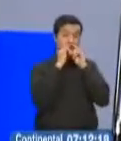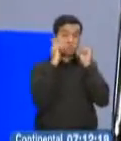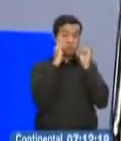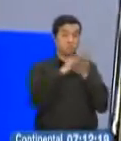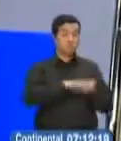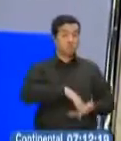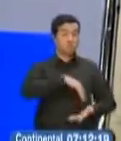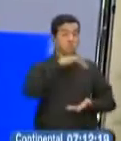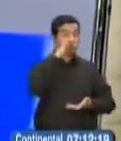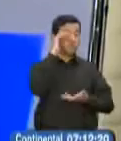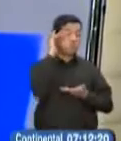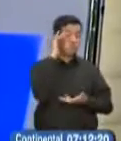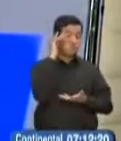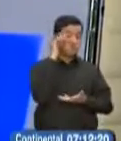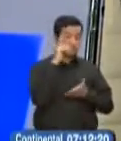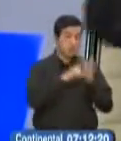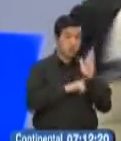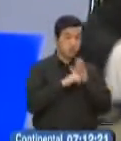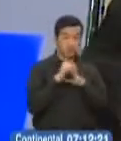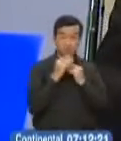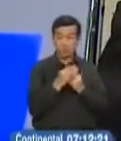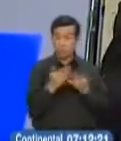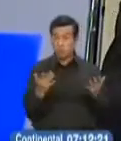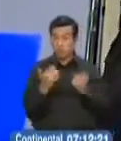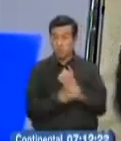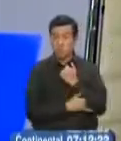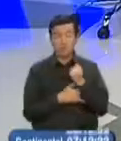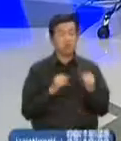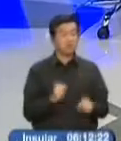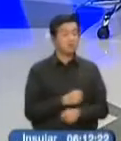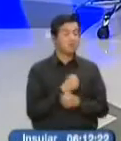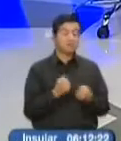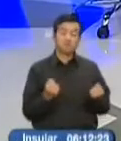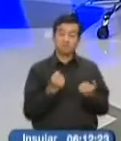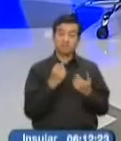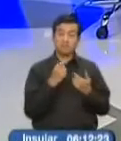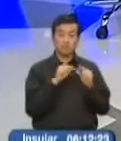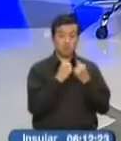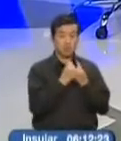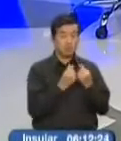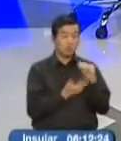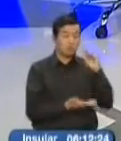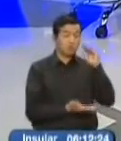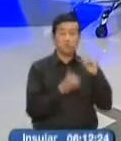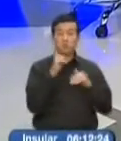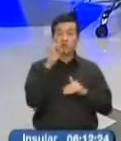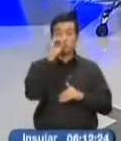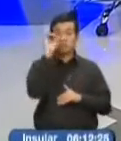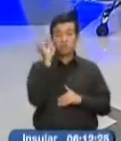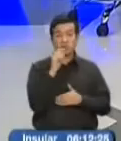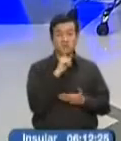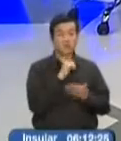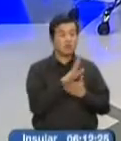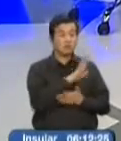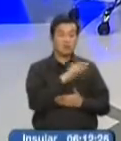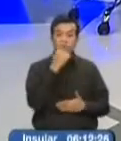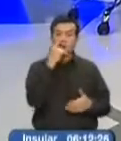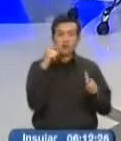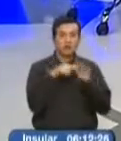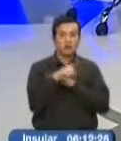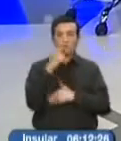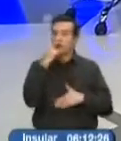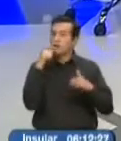está impidiendo el desarrollo de muchos países. Y esos pocos, que es apenas el 1%, tienen injerencia en